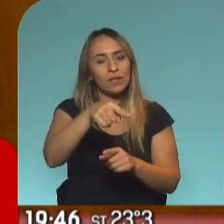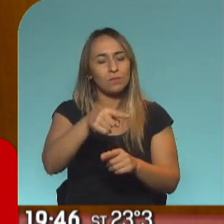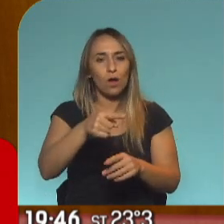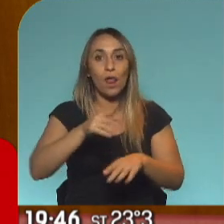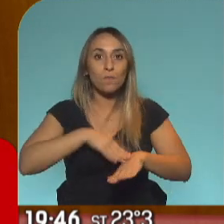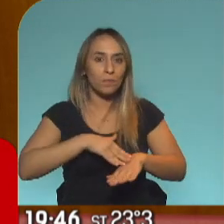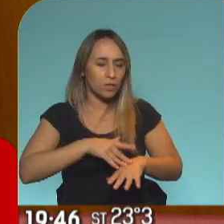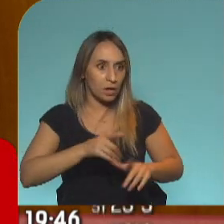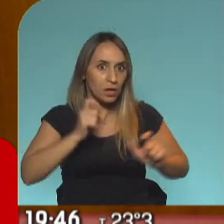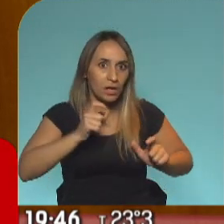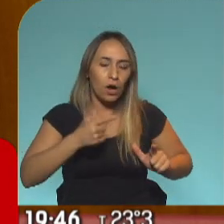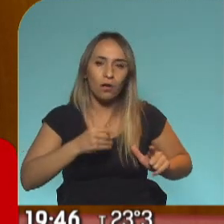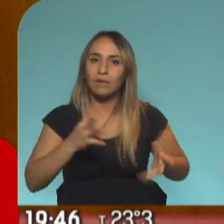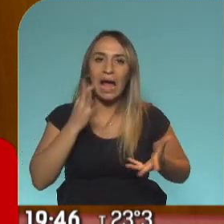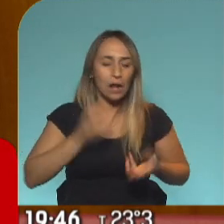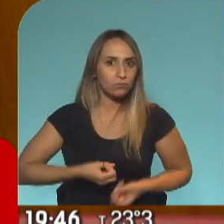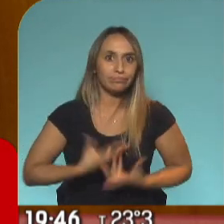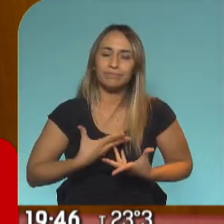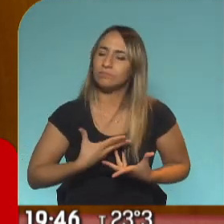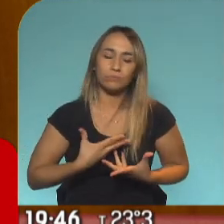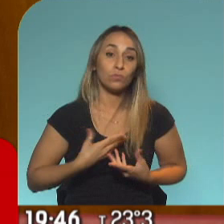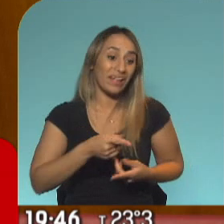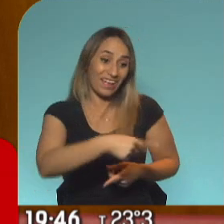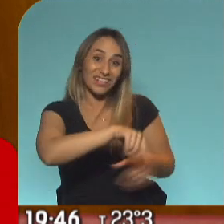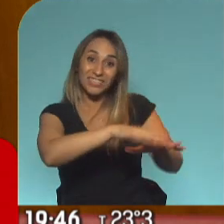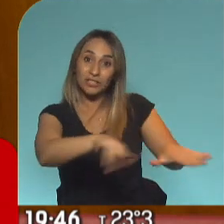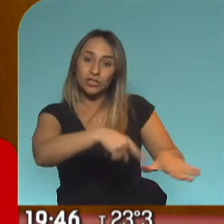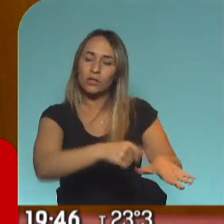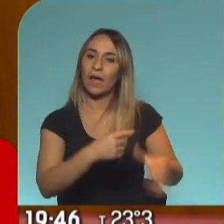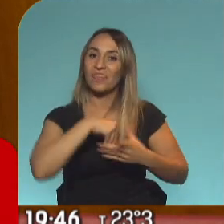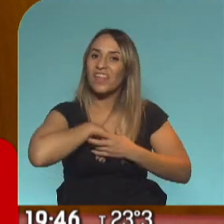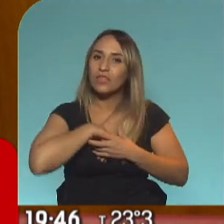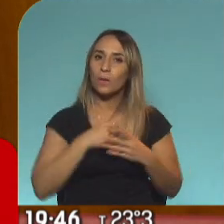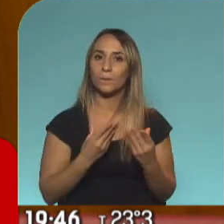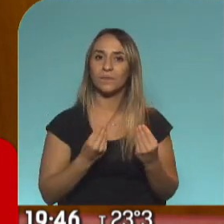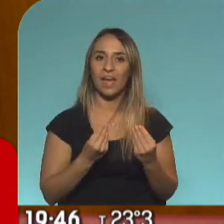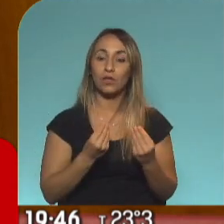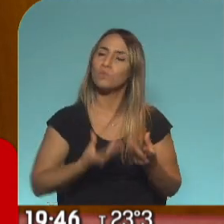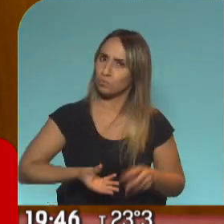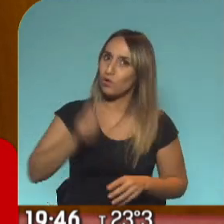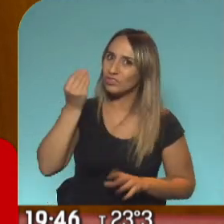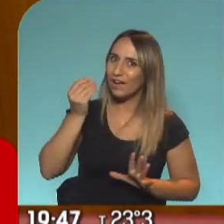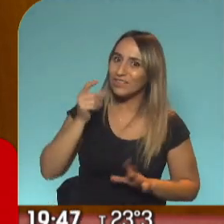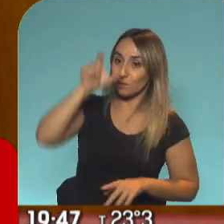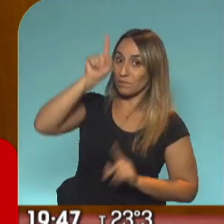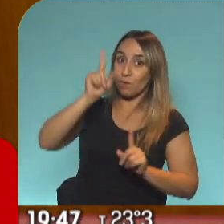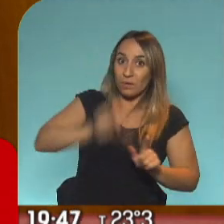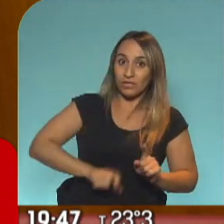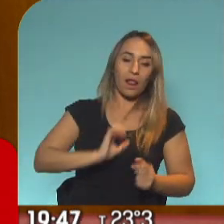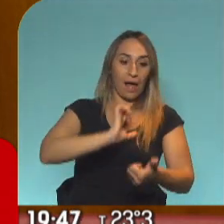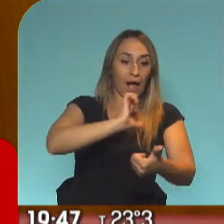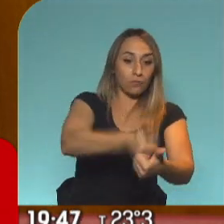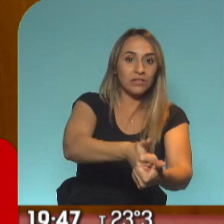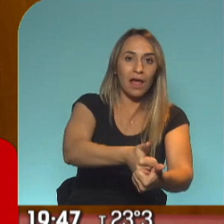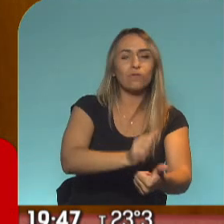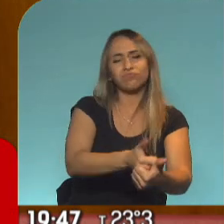reaccionar, porque ellos lo que justamente tienen es miedo. Y a veces el abusador va y amenaza